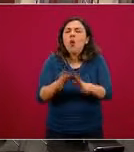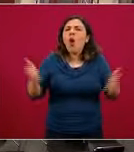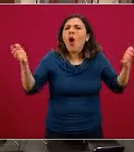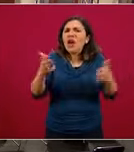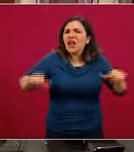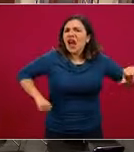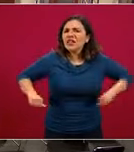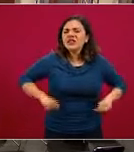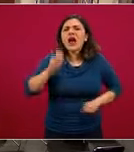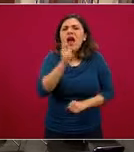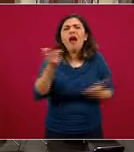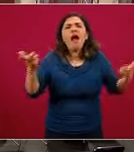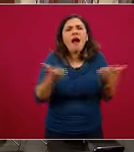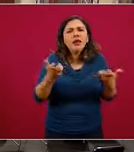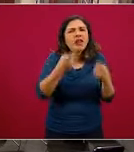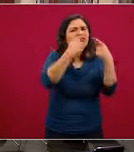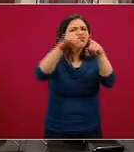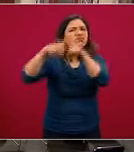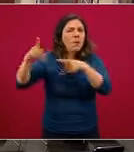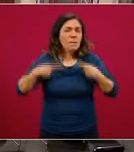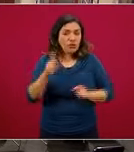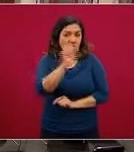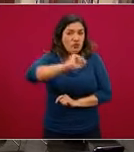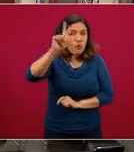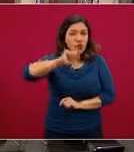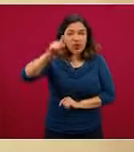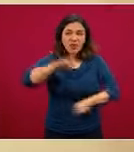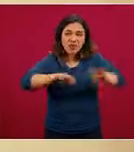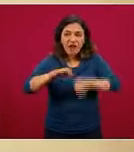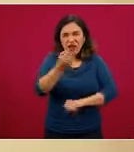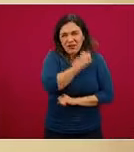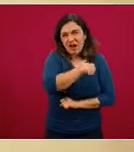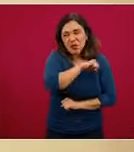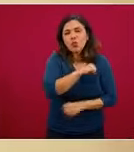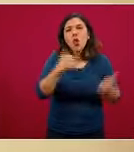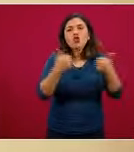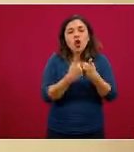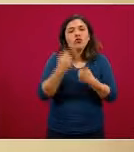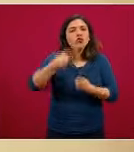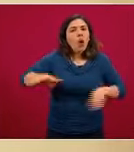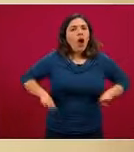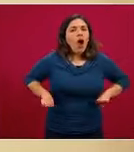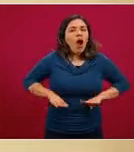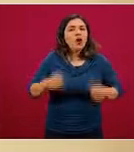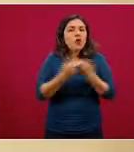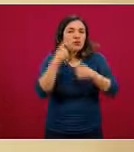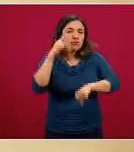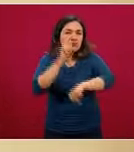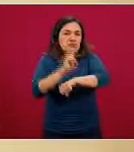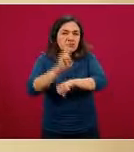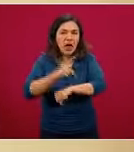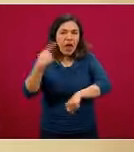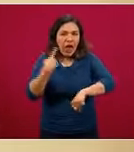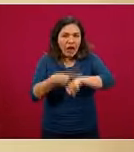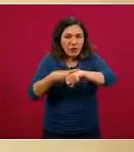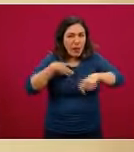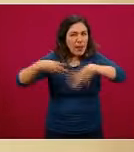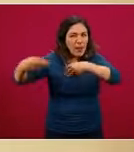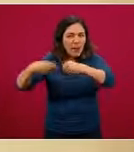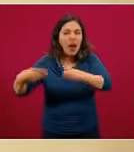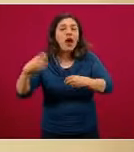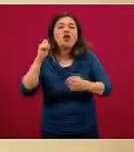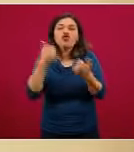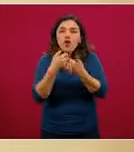que realizan todos los profesionales de la salud con perfiles o actividades en vigilancia epidemiológica y